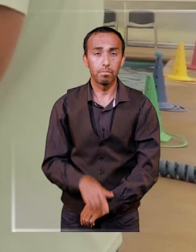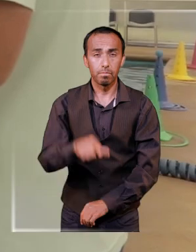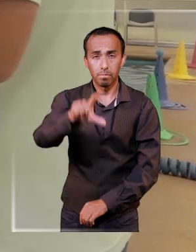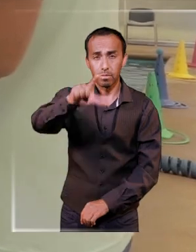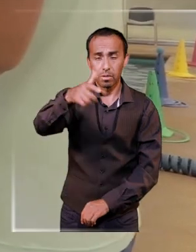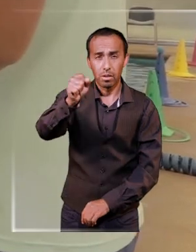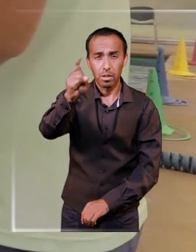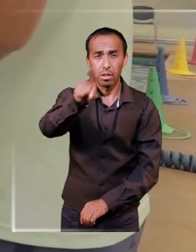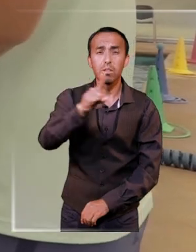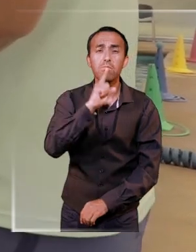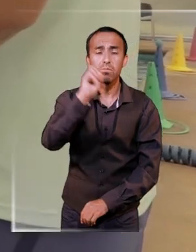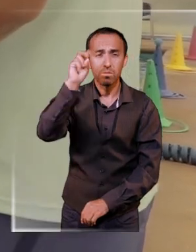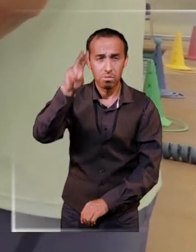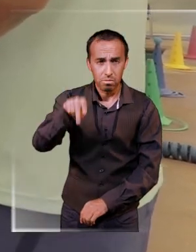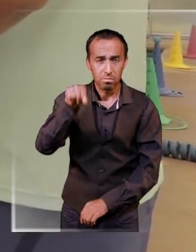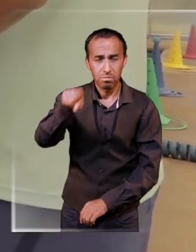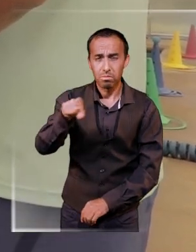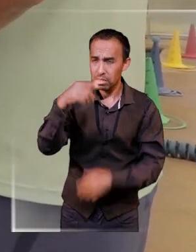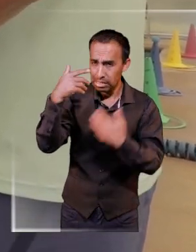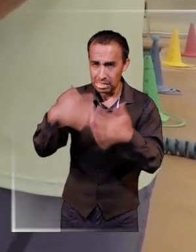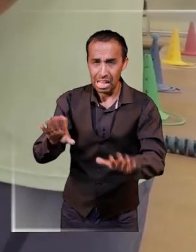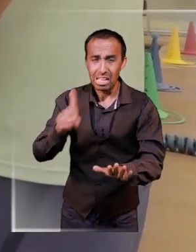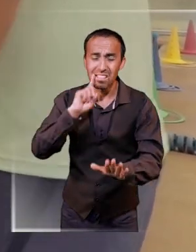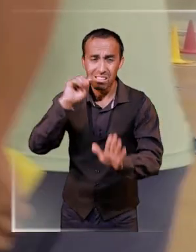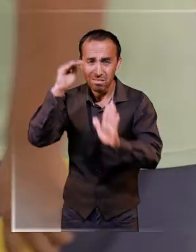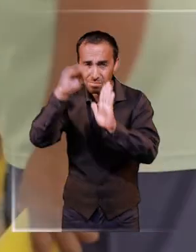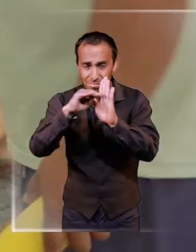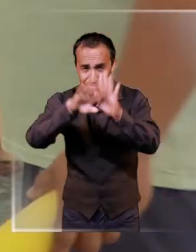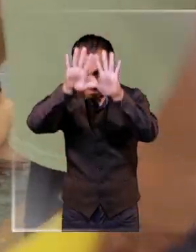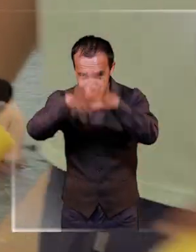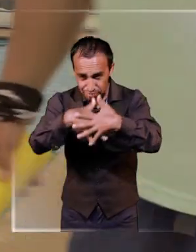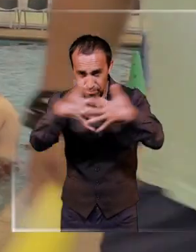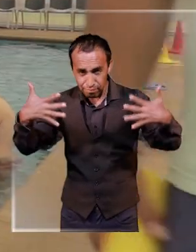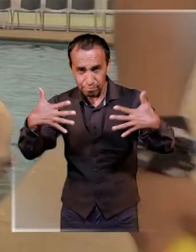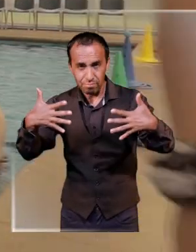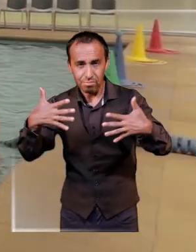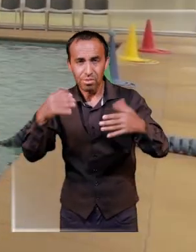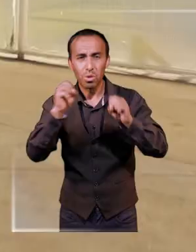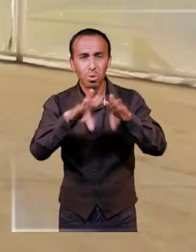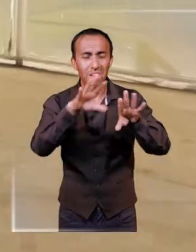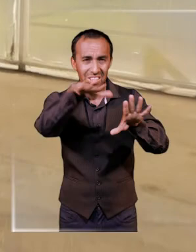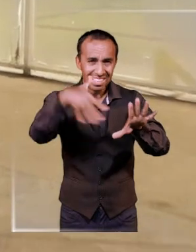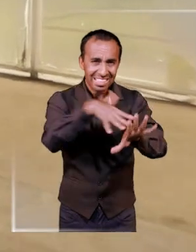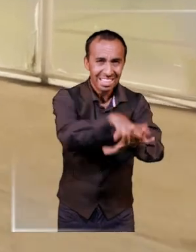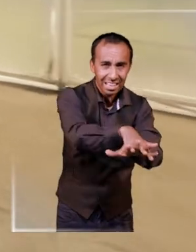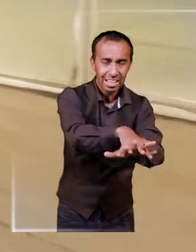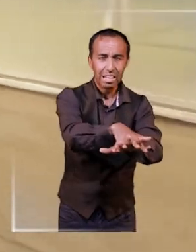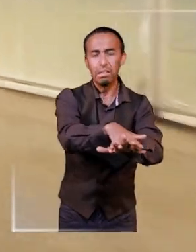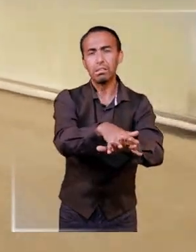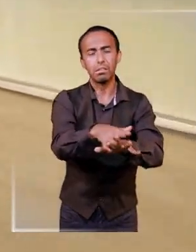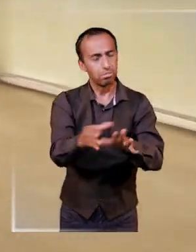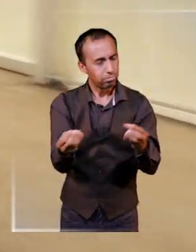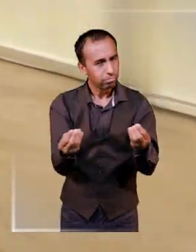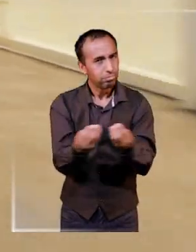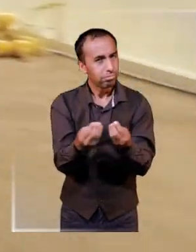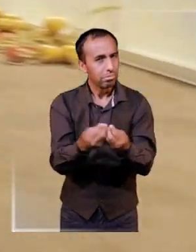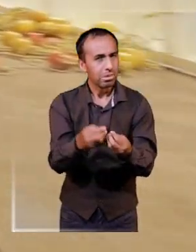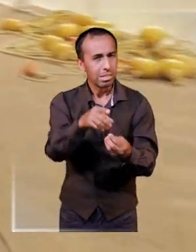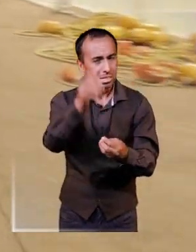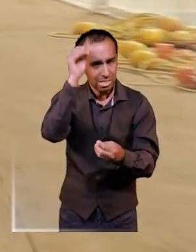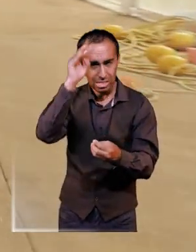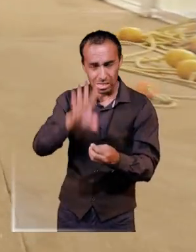adelante! Aspaud ya tiene un plan, un proyecto pedagógico de atención integral muy bonito porque